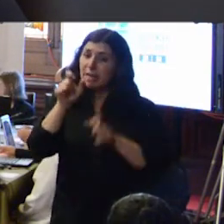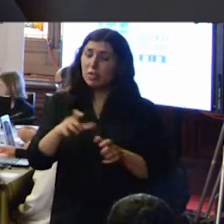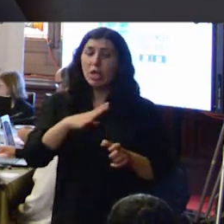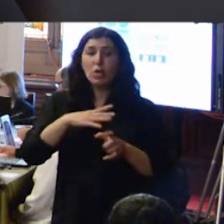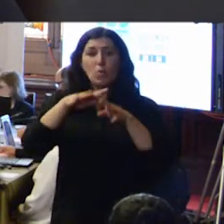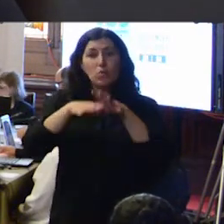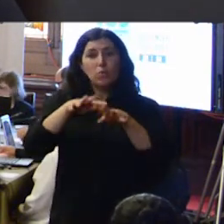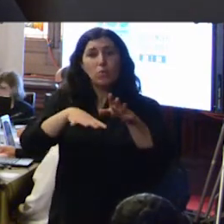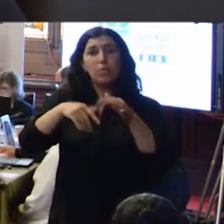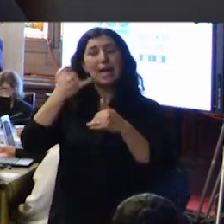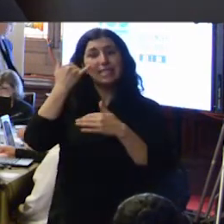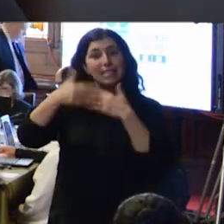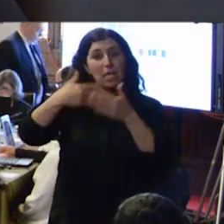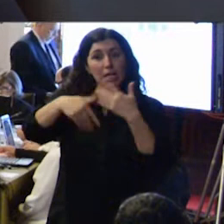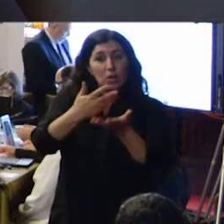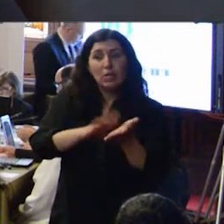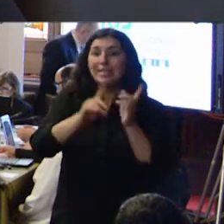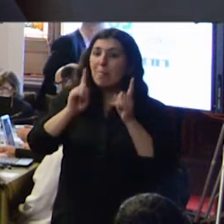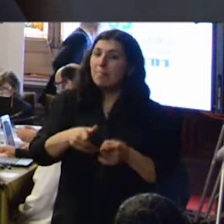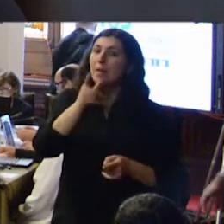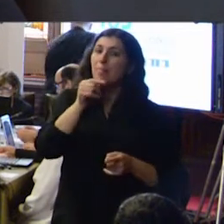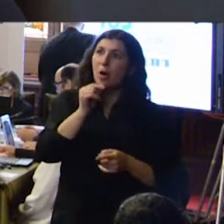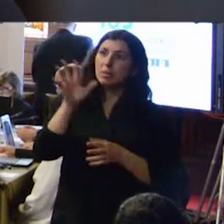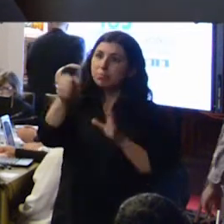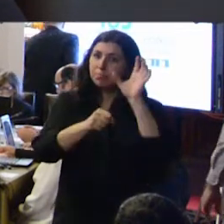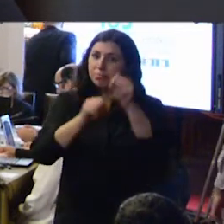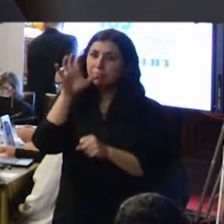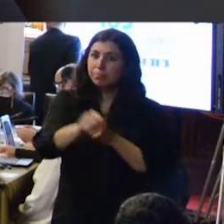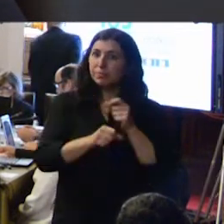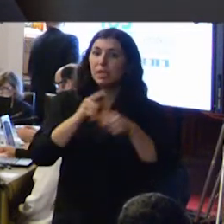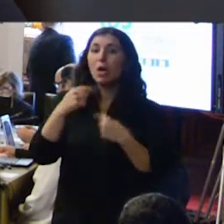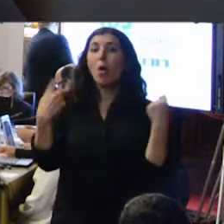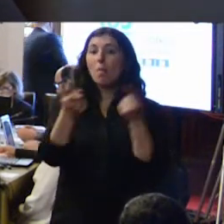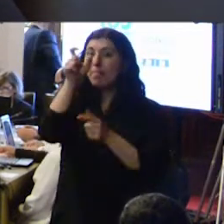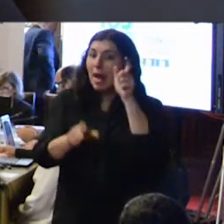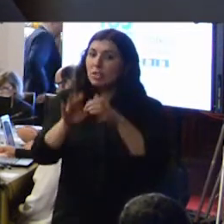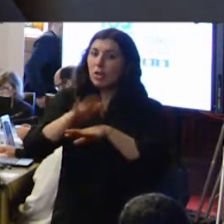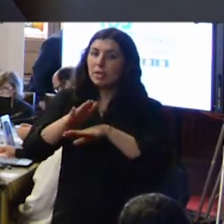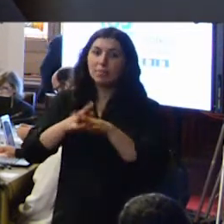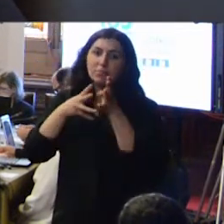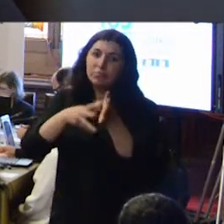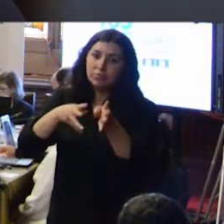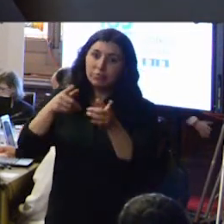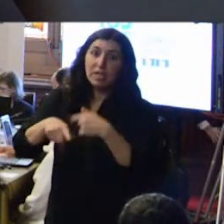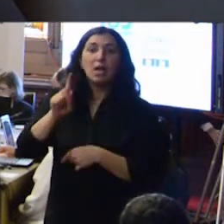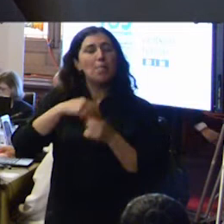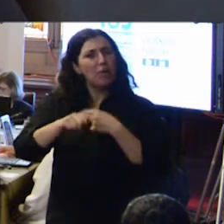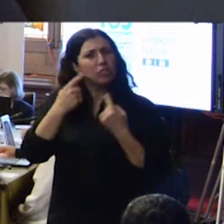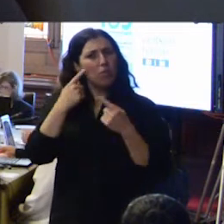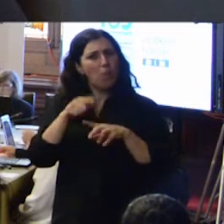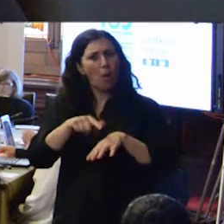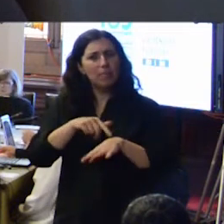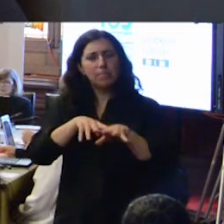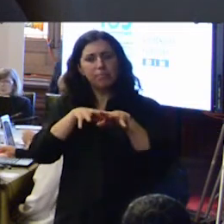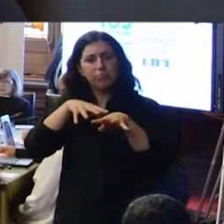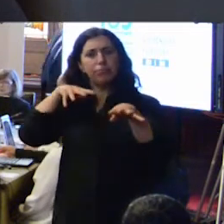sexuales, detenciones que fueron dadas por la policía, inclusive casi un funcionario de la Defensoría fue detenido en función del seguimiento que se le estaba dando a la marcha, y